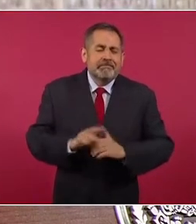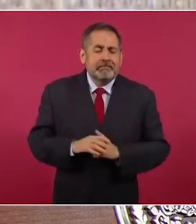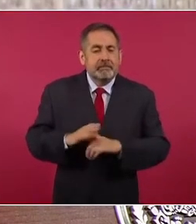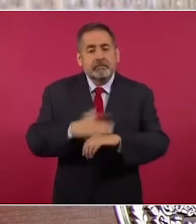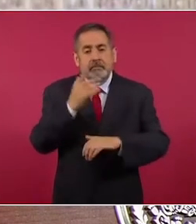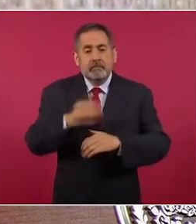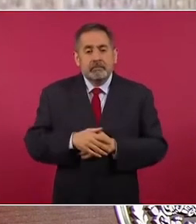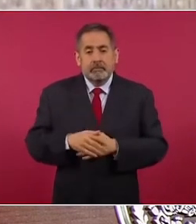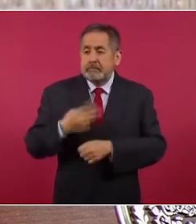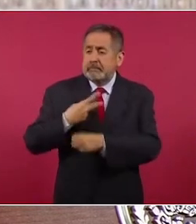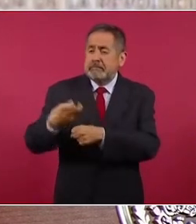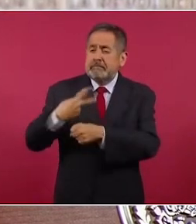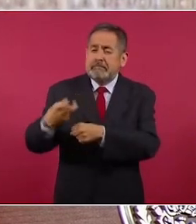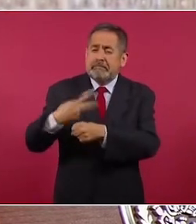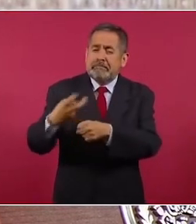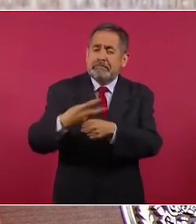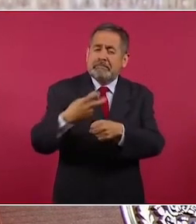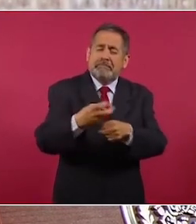porque me invitan mucho,